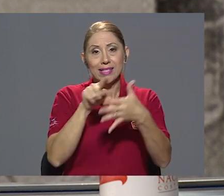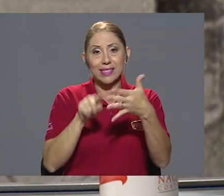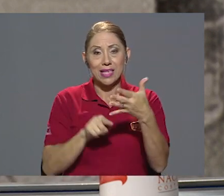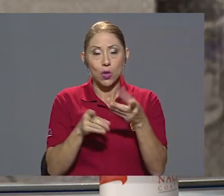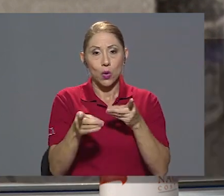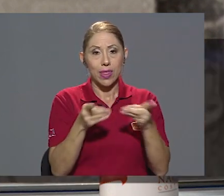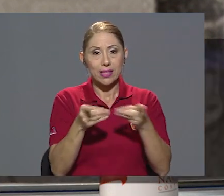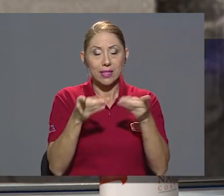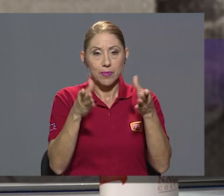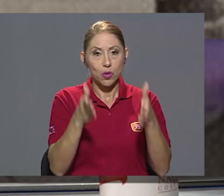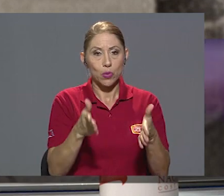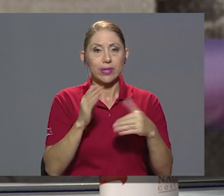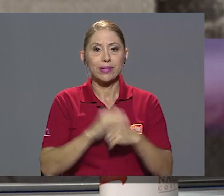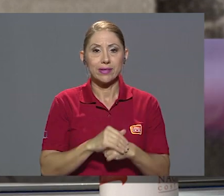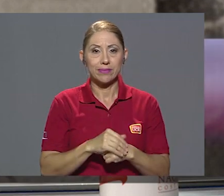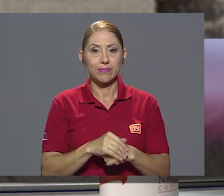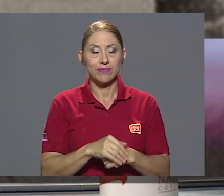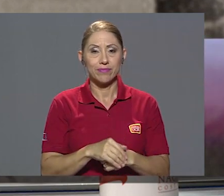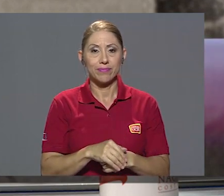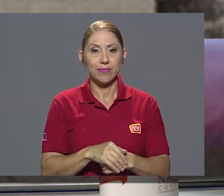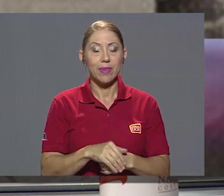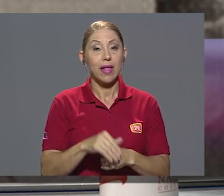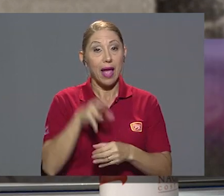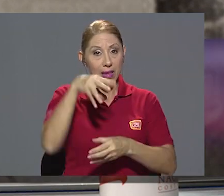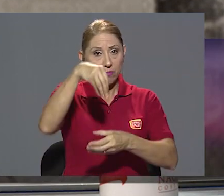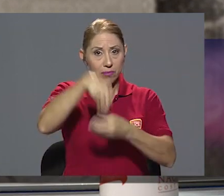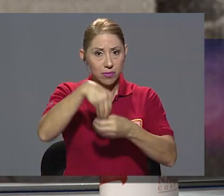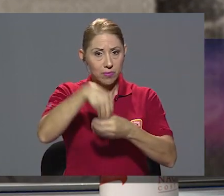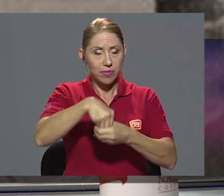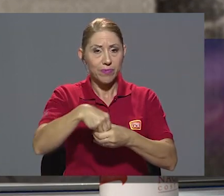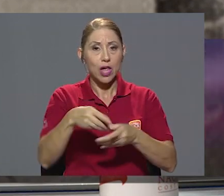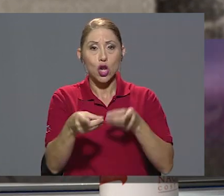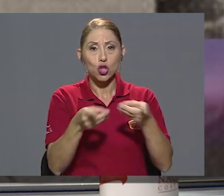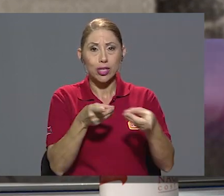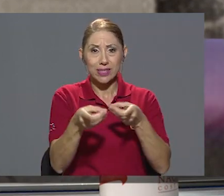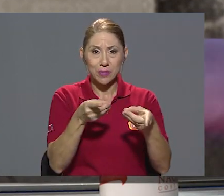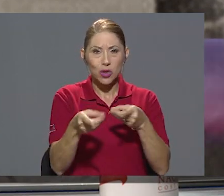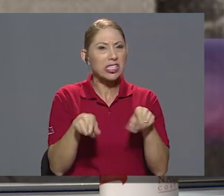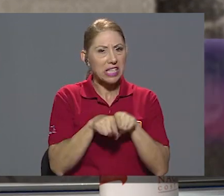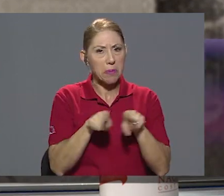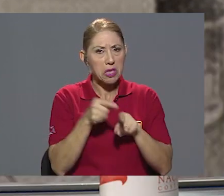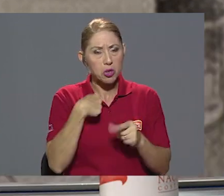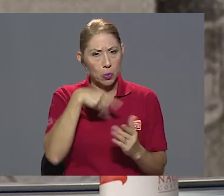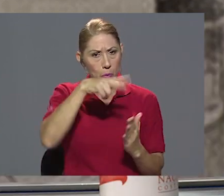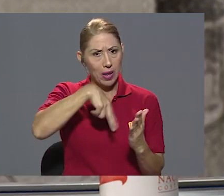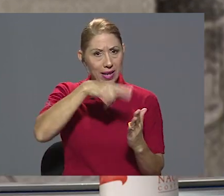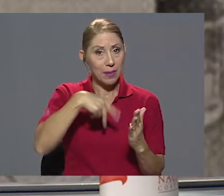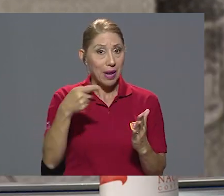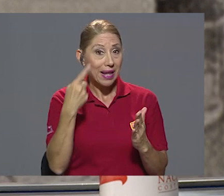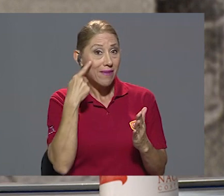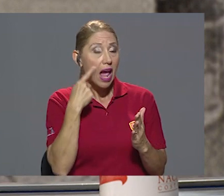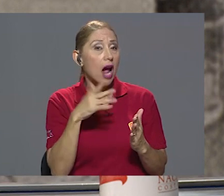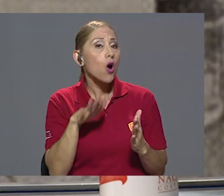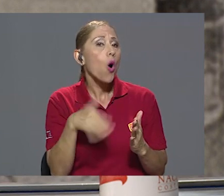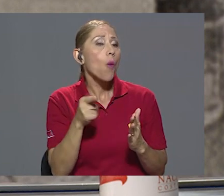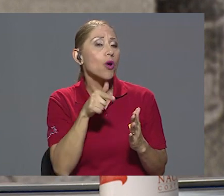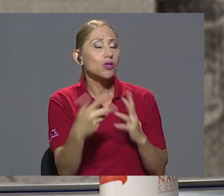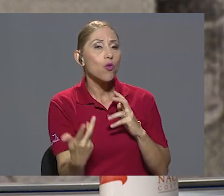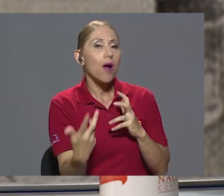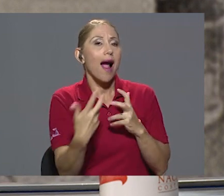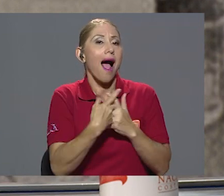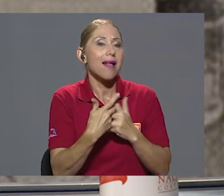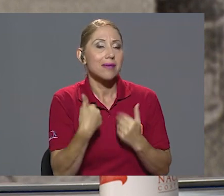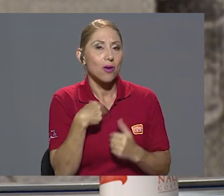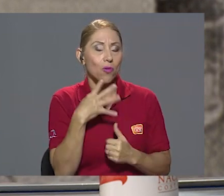en 5 descriptores en el marco de cualificaciones. Los descriptores, me voy a permitir leerlos también para que vean cómo calza dentro de lo que